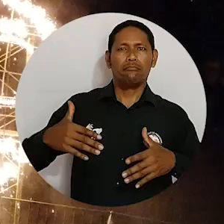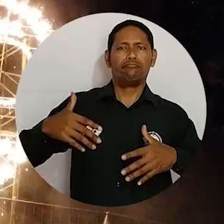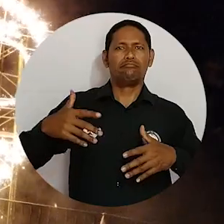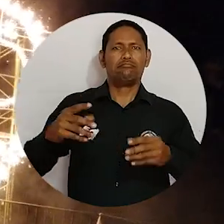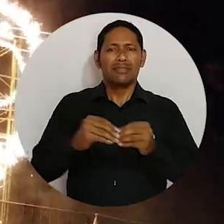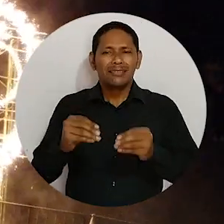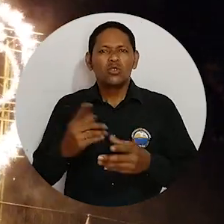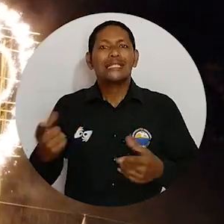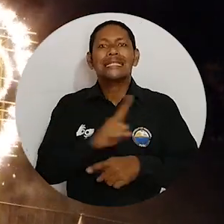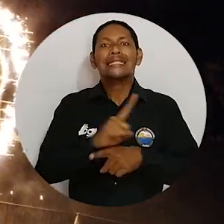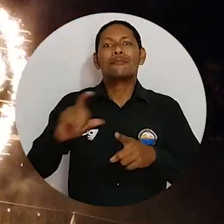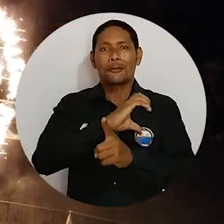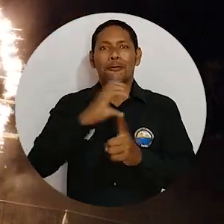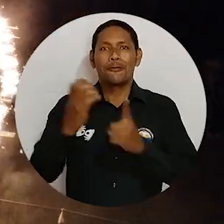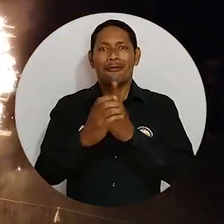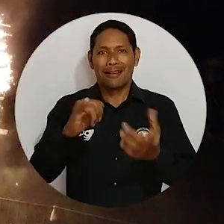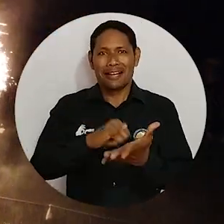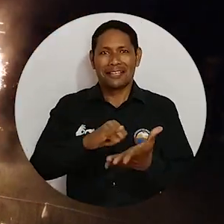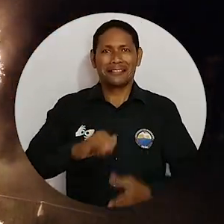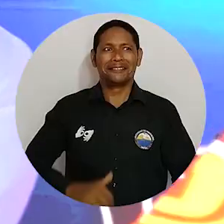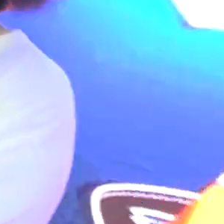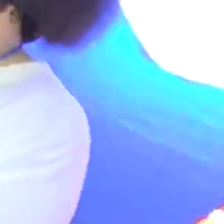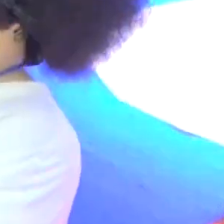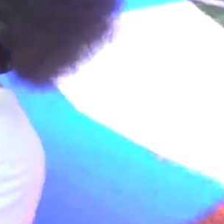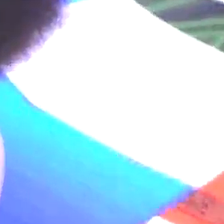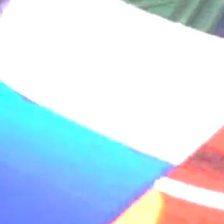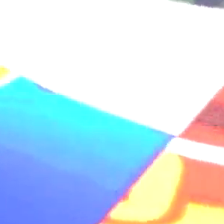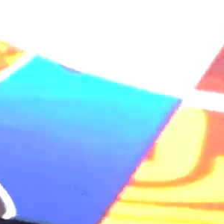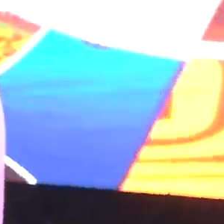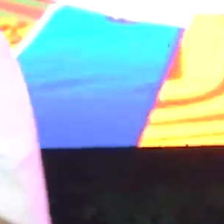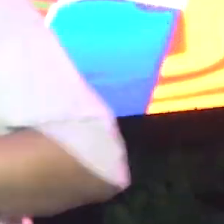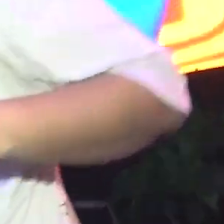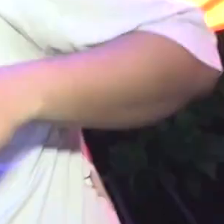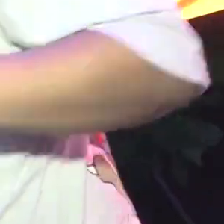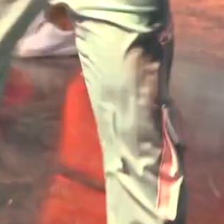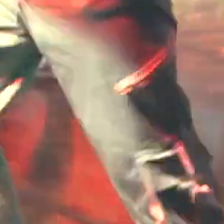aniversario número 60 durante su tradicional Semana Cultural.